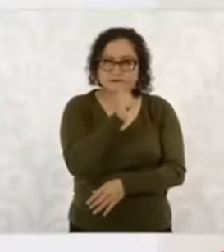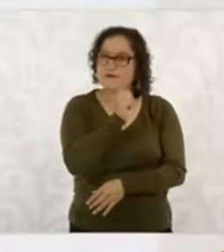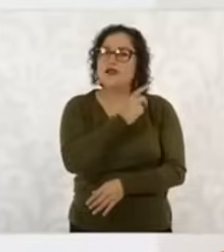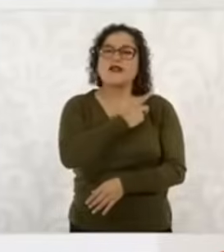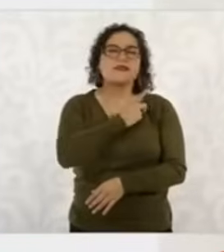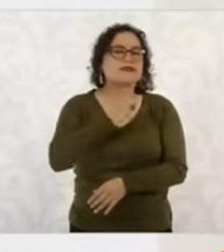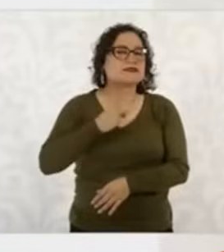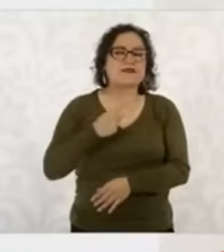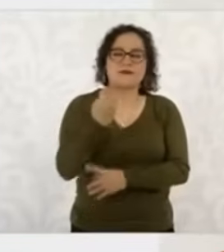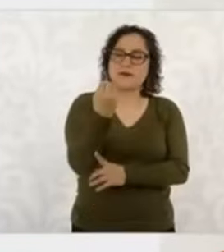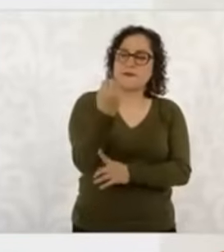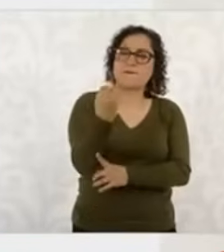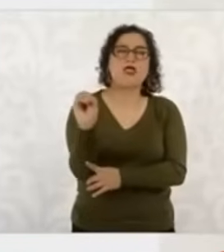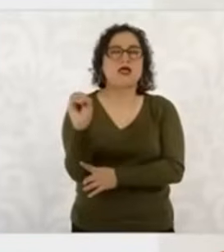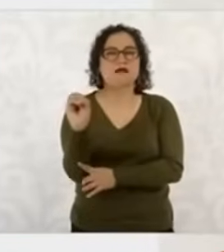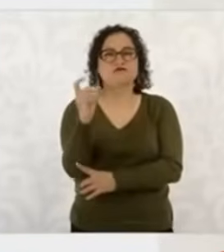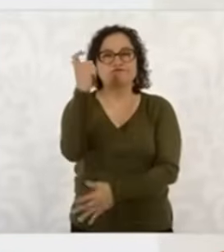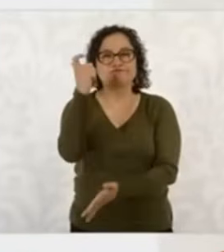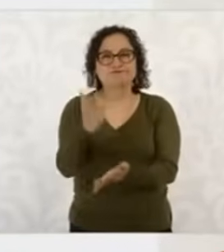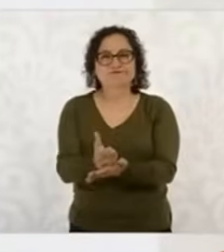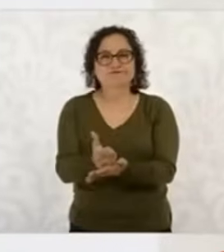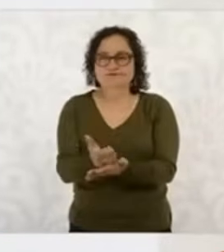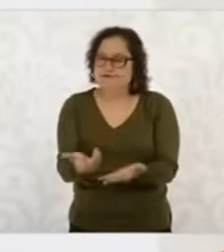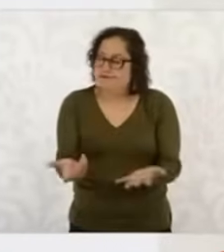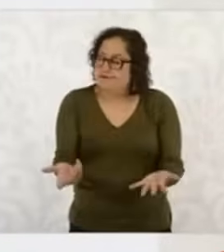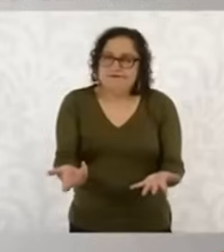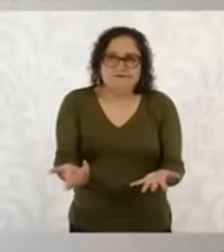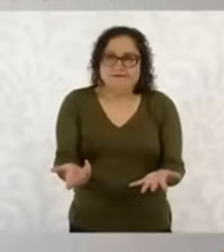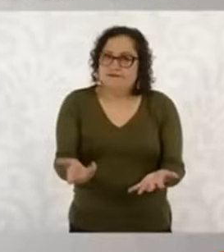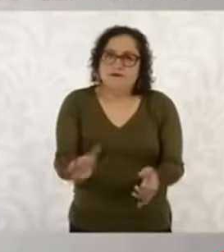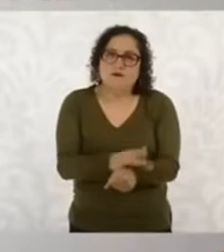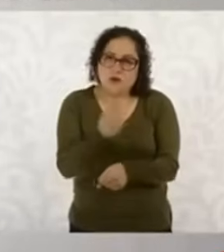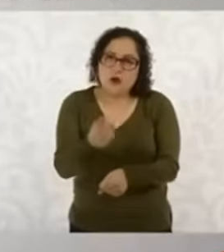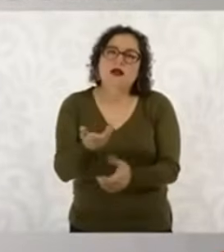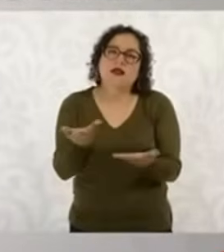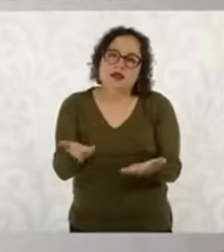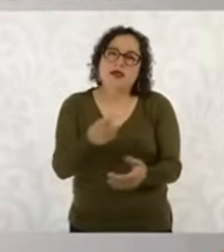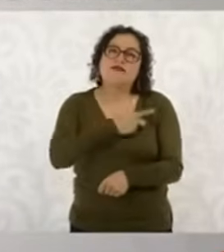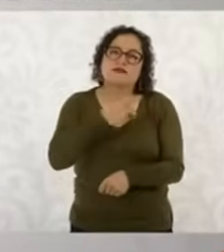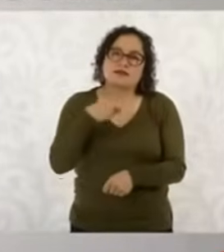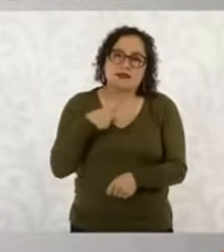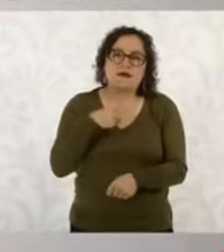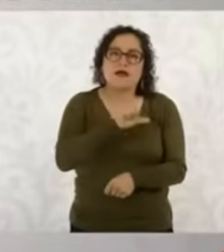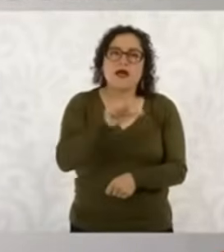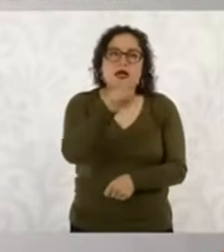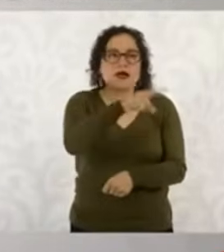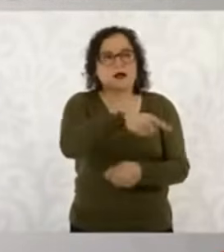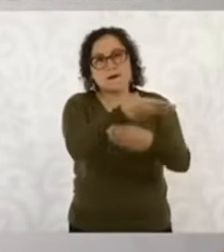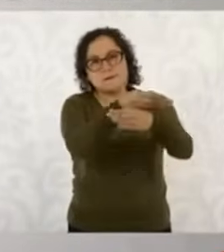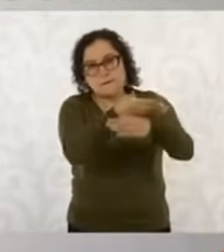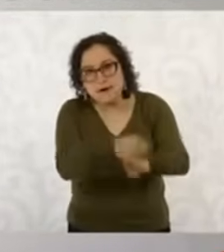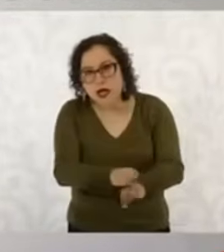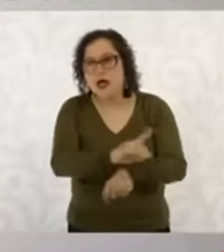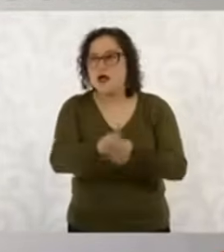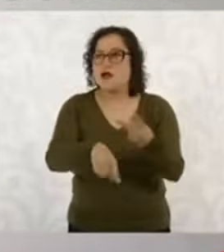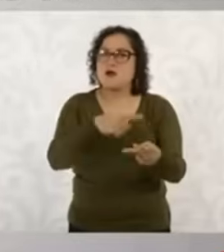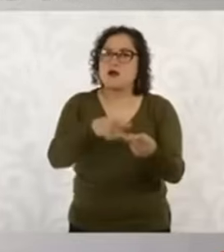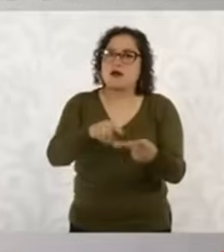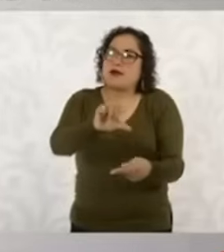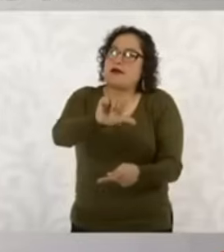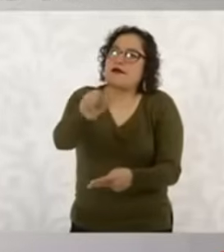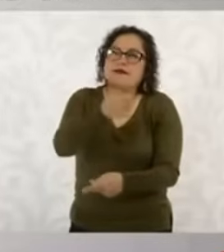No se puede no pagar. Tenemos que pagarlo. Son deudas a los bancos, a fondos,